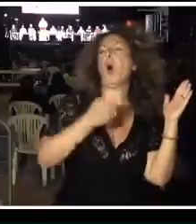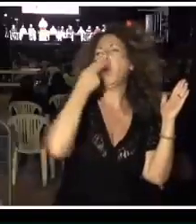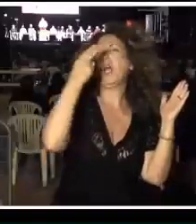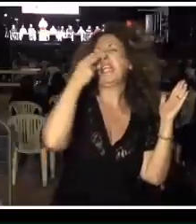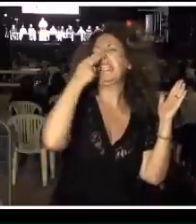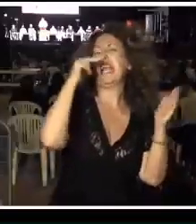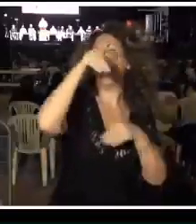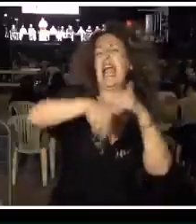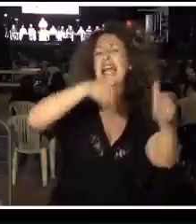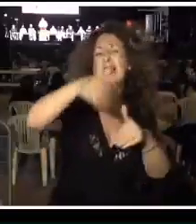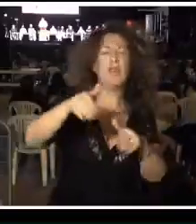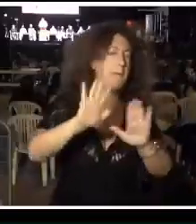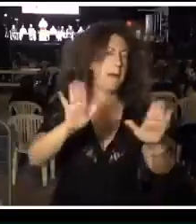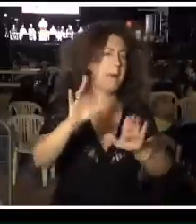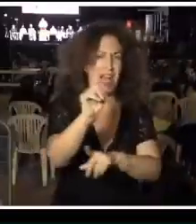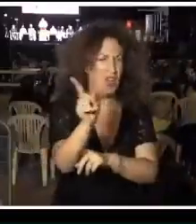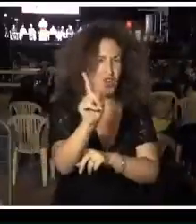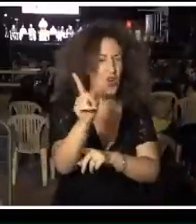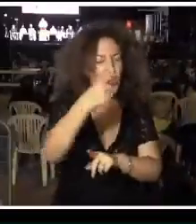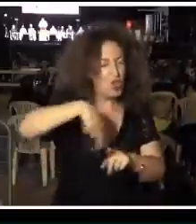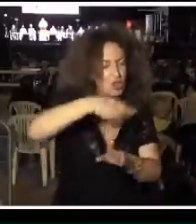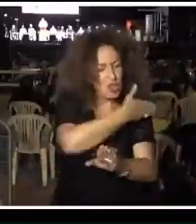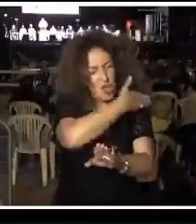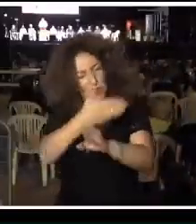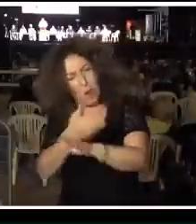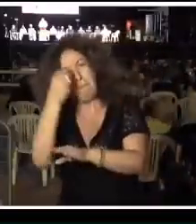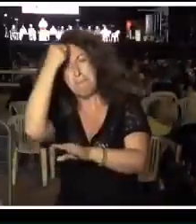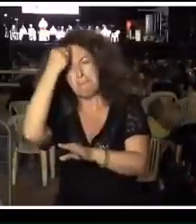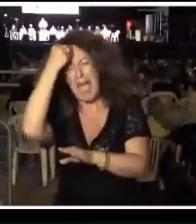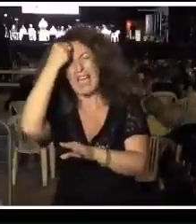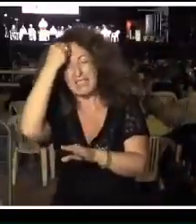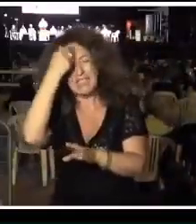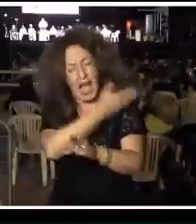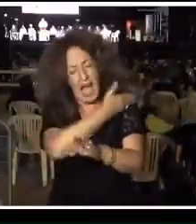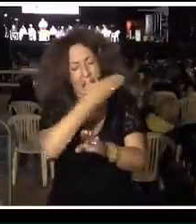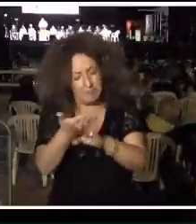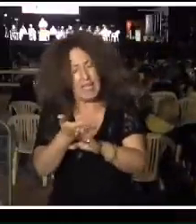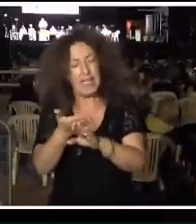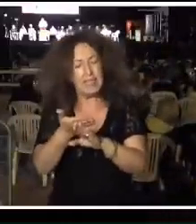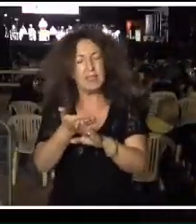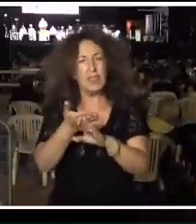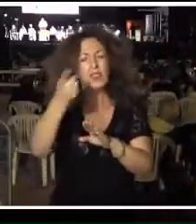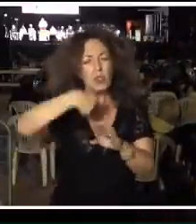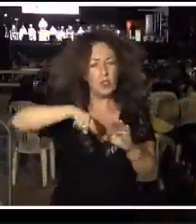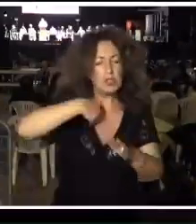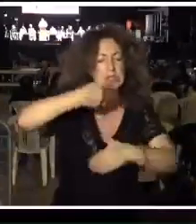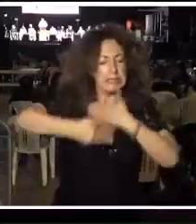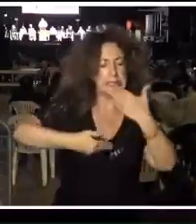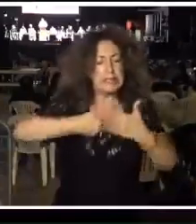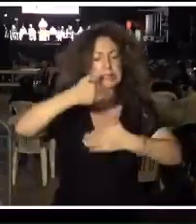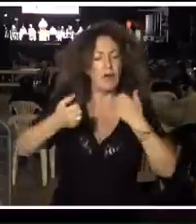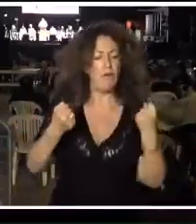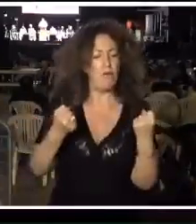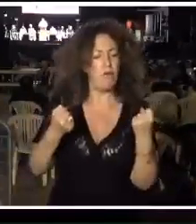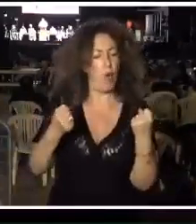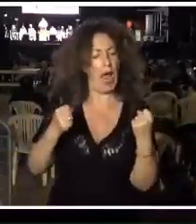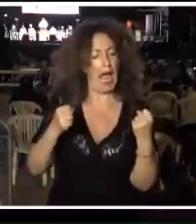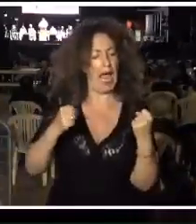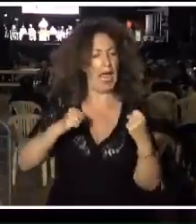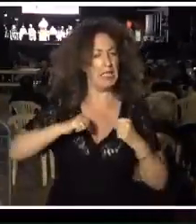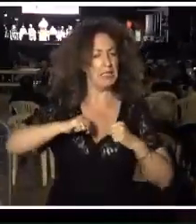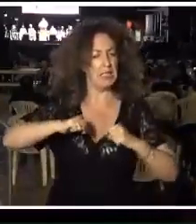sino que son fruto de nuestro pensamiento estratégico. Se trata de unir acumulando fuerzas en torno a